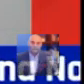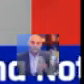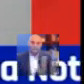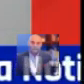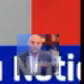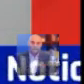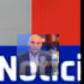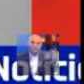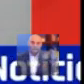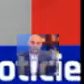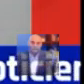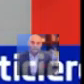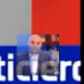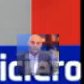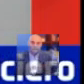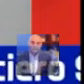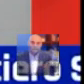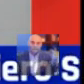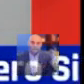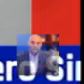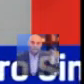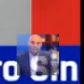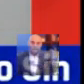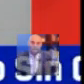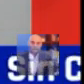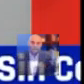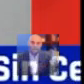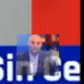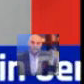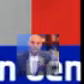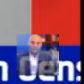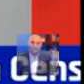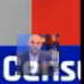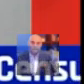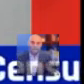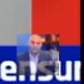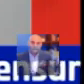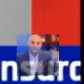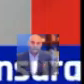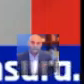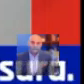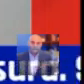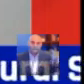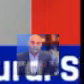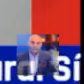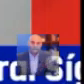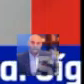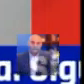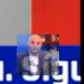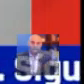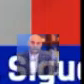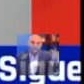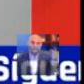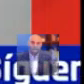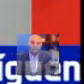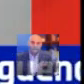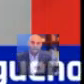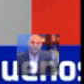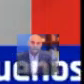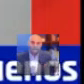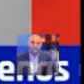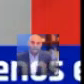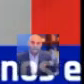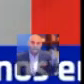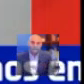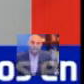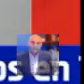escaño dentro del Estado católico, pues se ha pronunciado